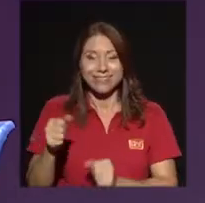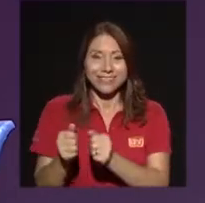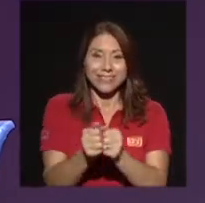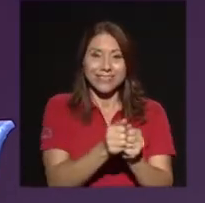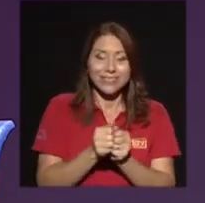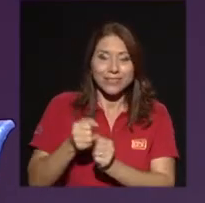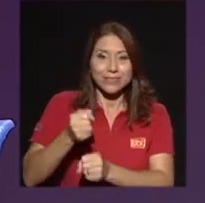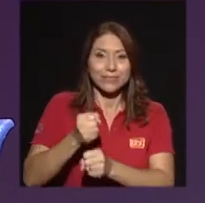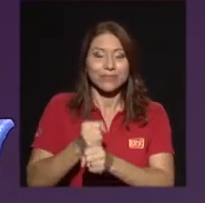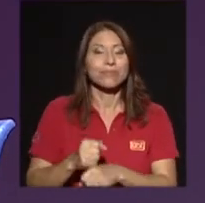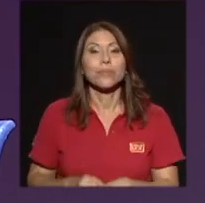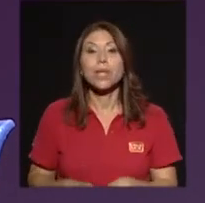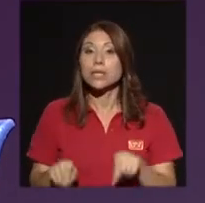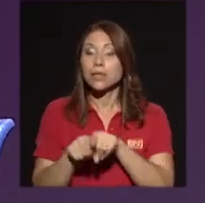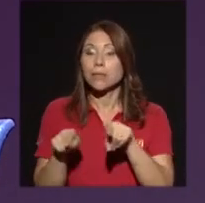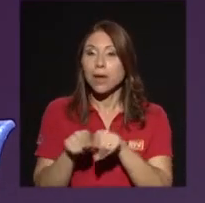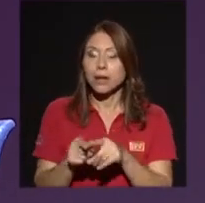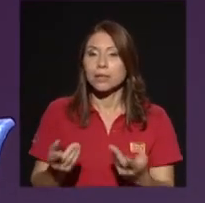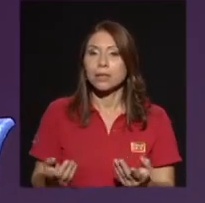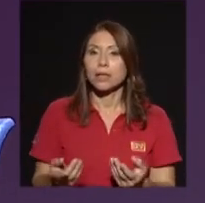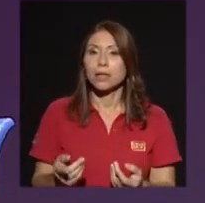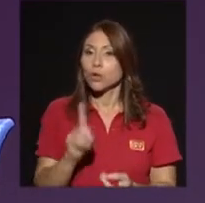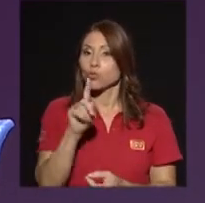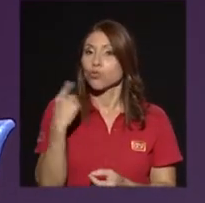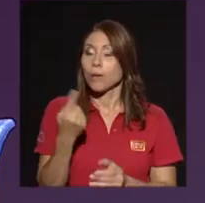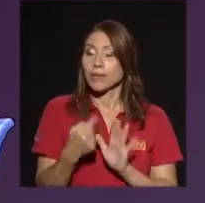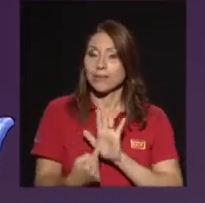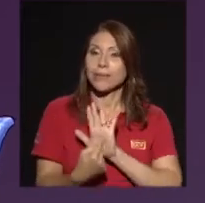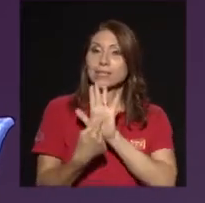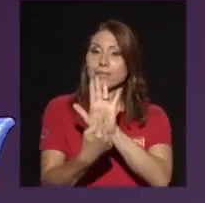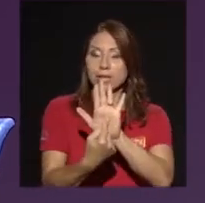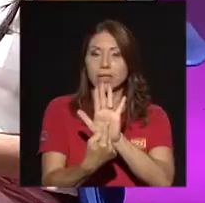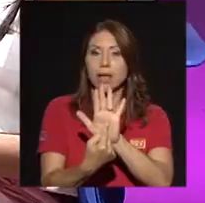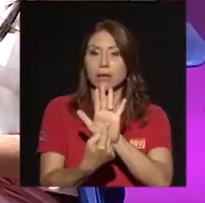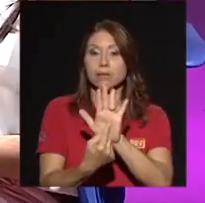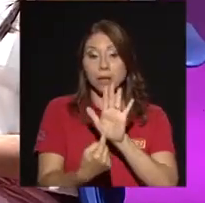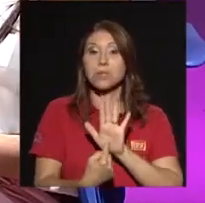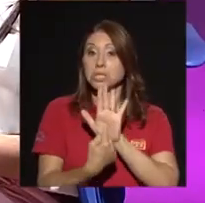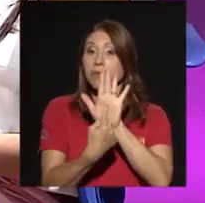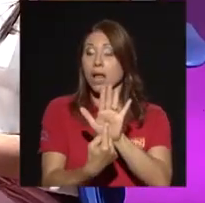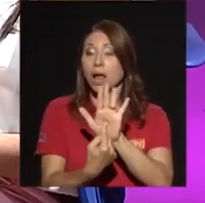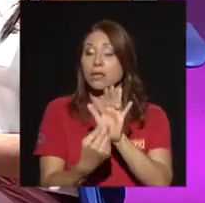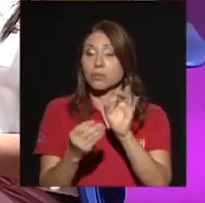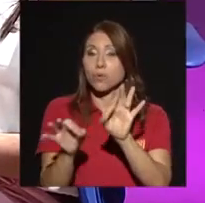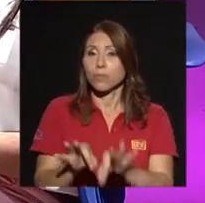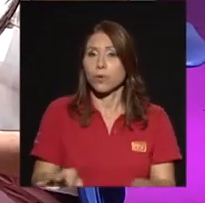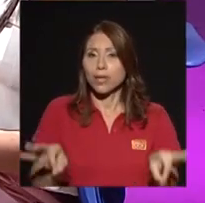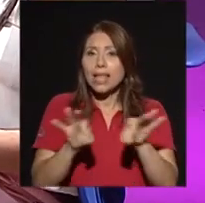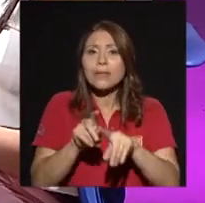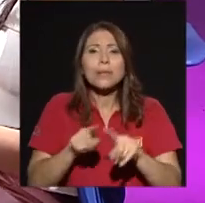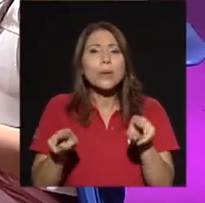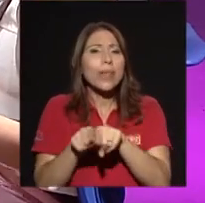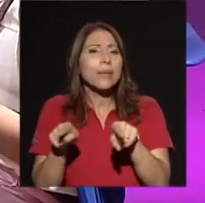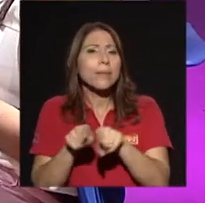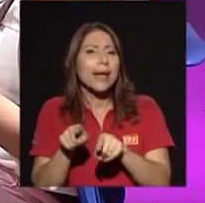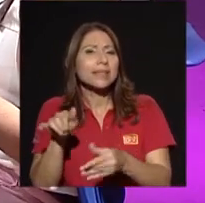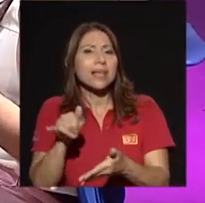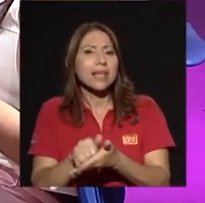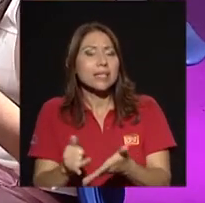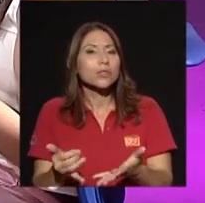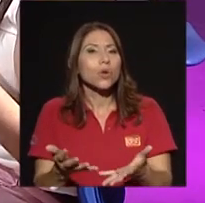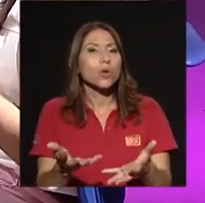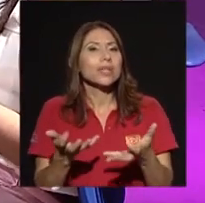Y es que aparte de esto, además de visibilizar, que sin duda alguna es un aspecto sumamente importante, lo que se está haciendo